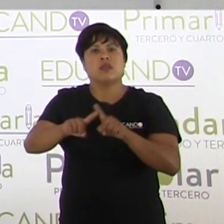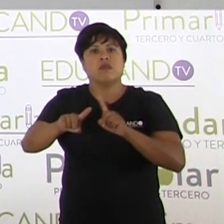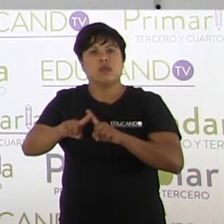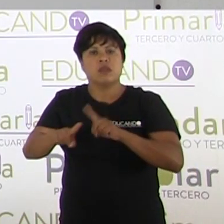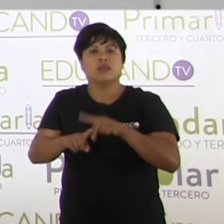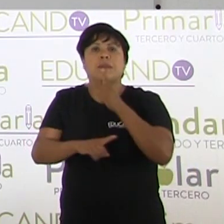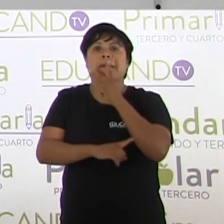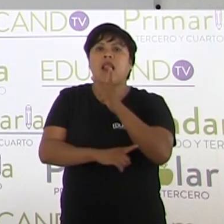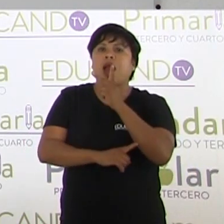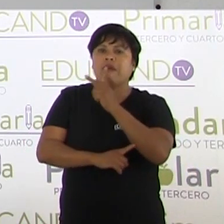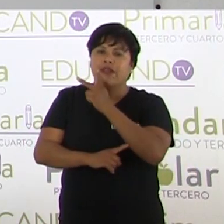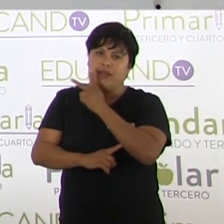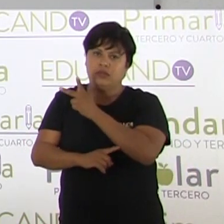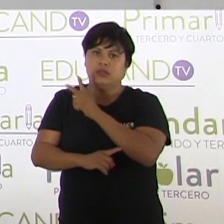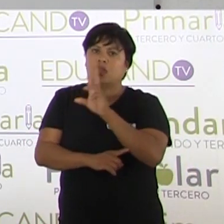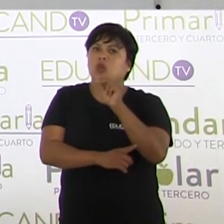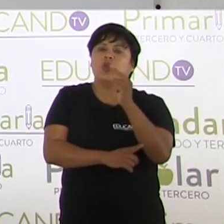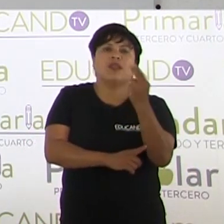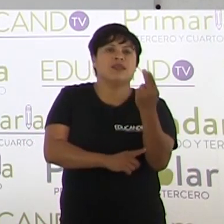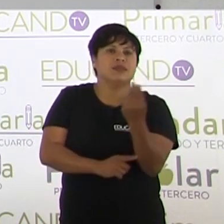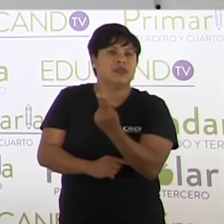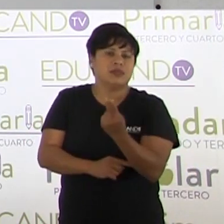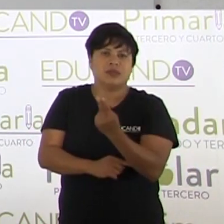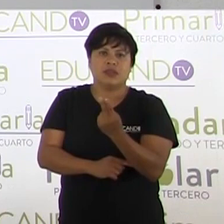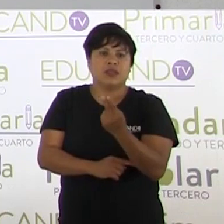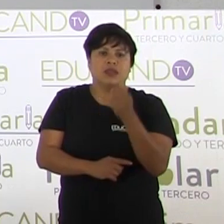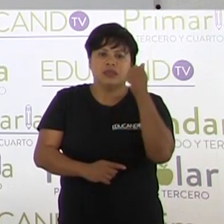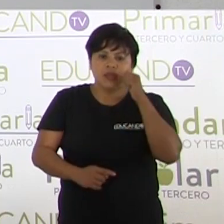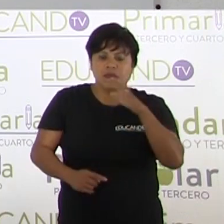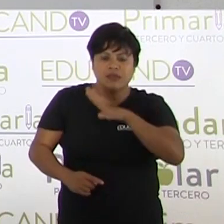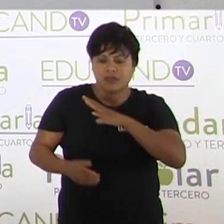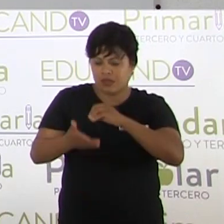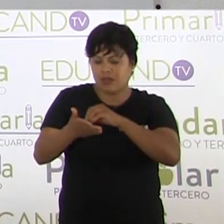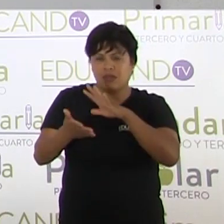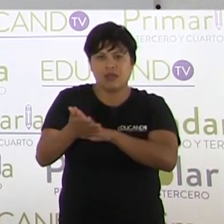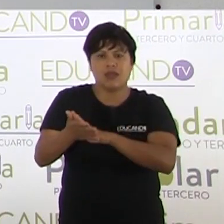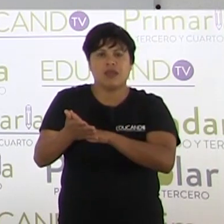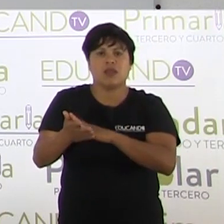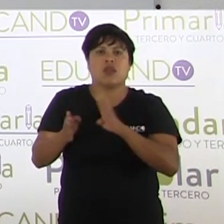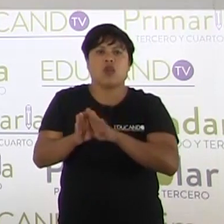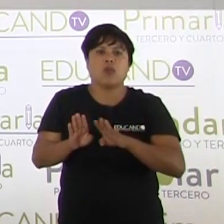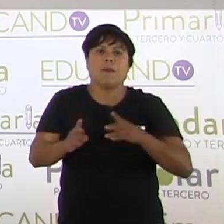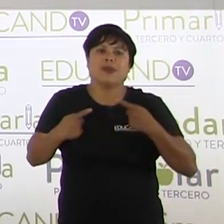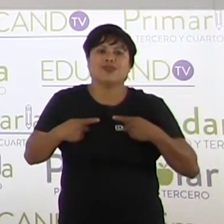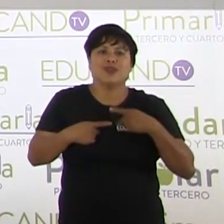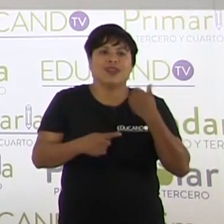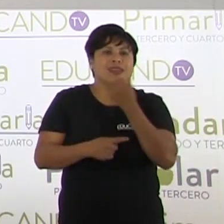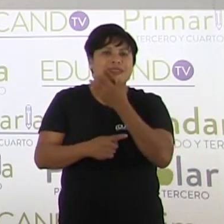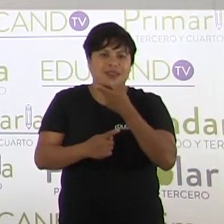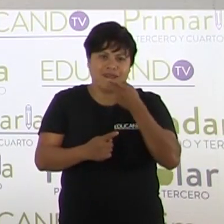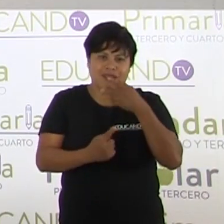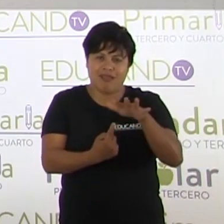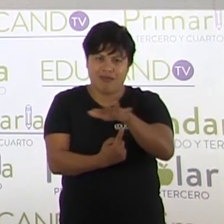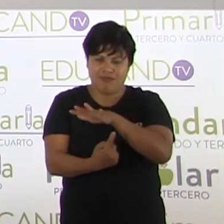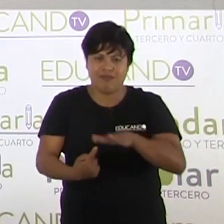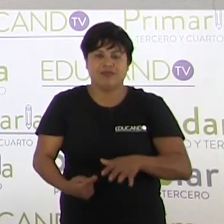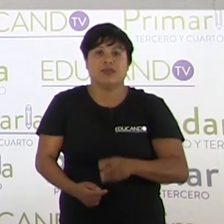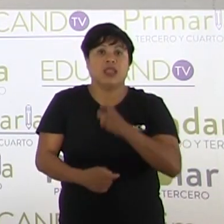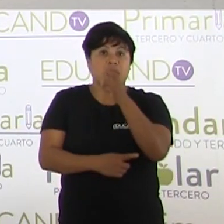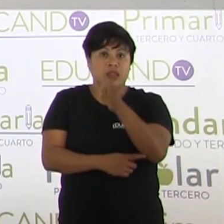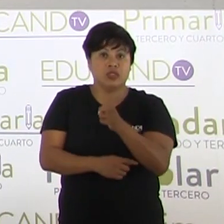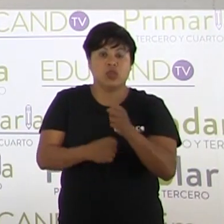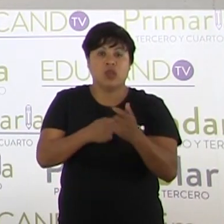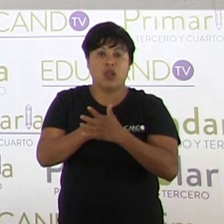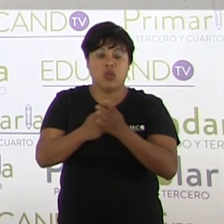diferentes palabras que no necesariamente está en el lenguaje común. Y algo importante,